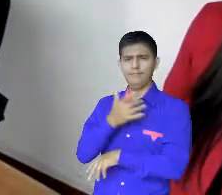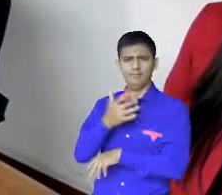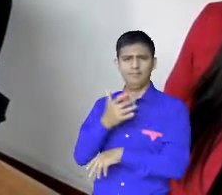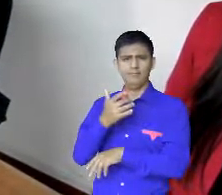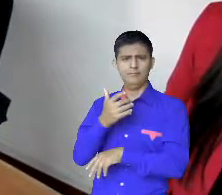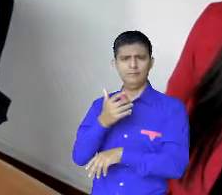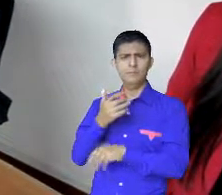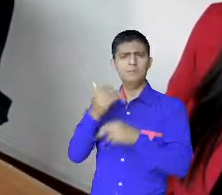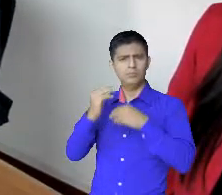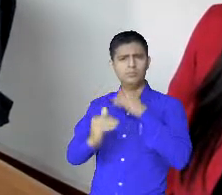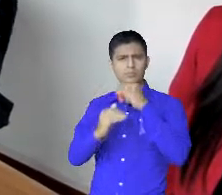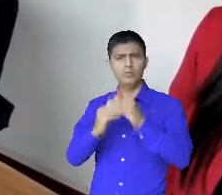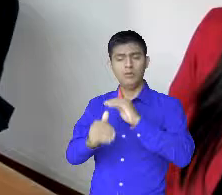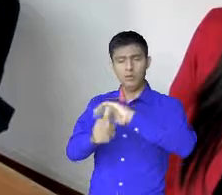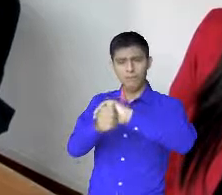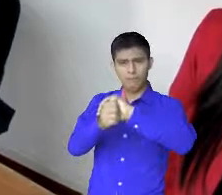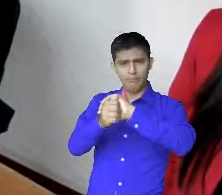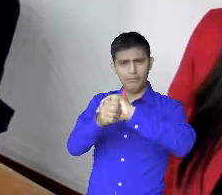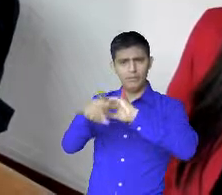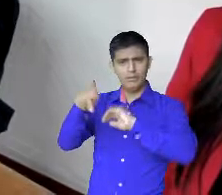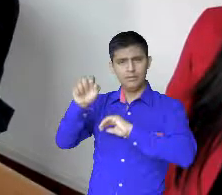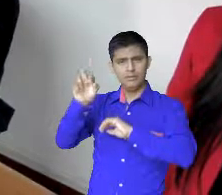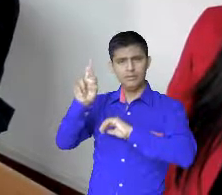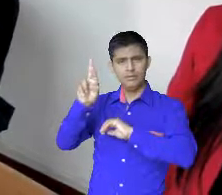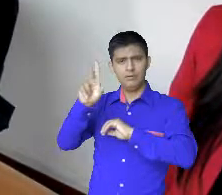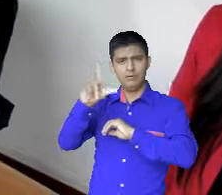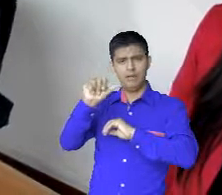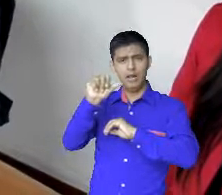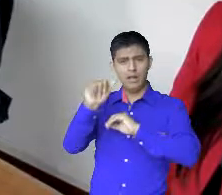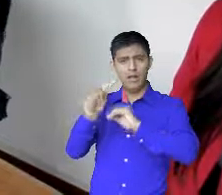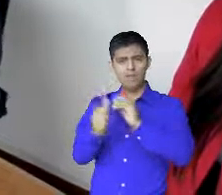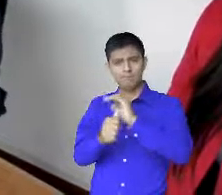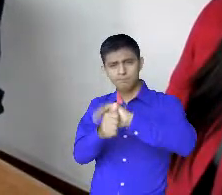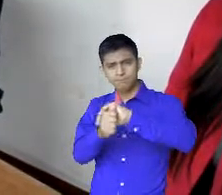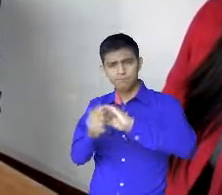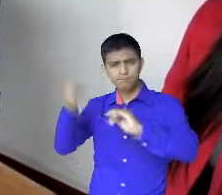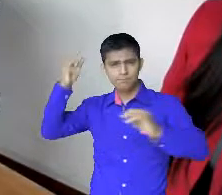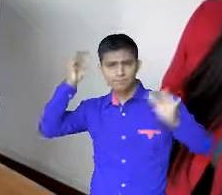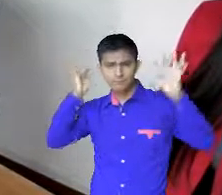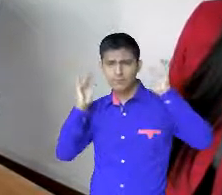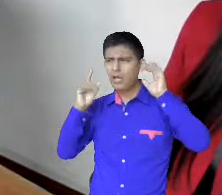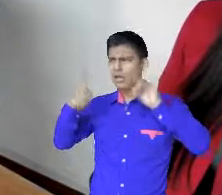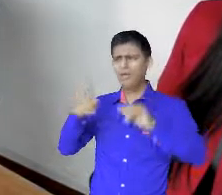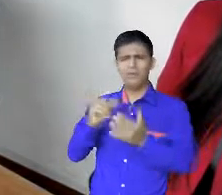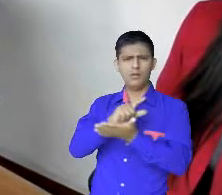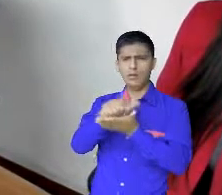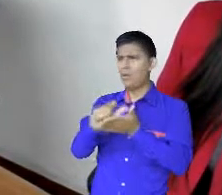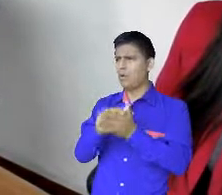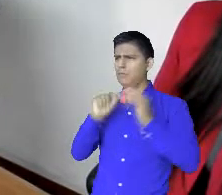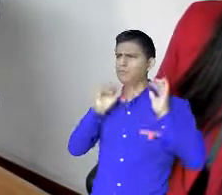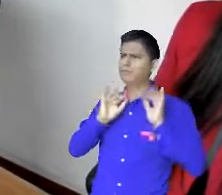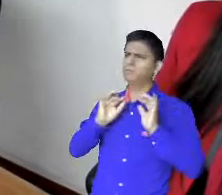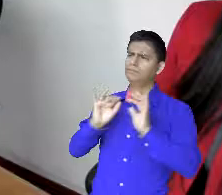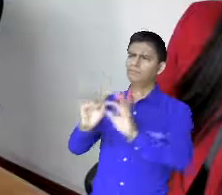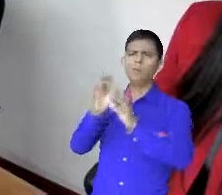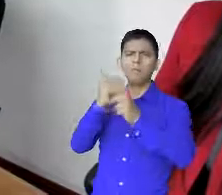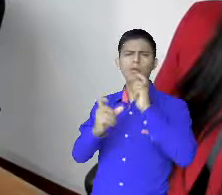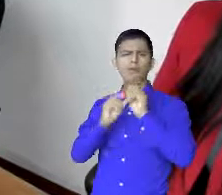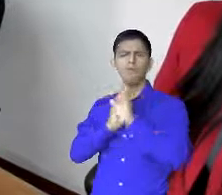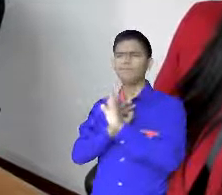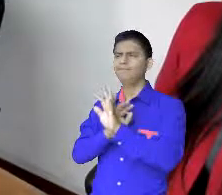Parque Perla es una insignia para nuestro cantón, dentro de la parte turística, dentro de la